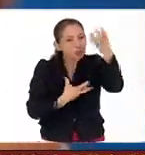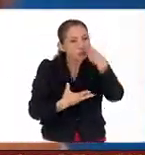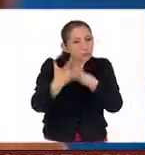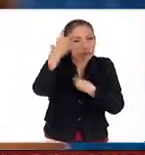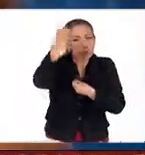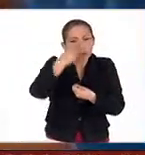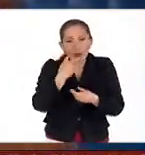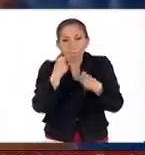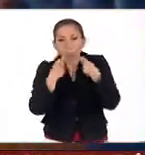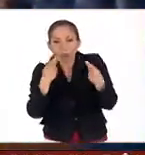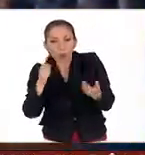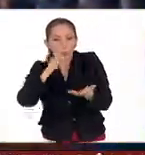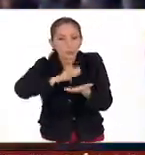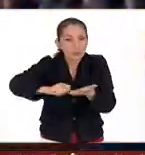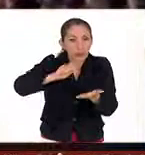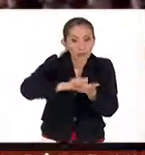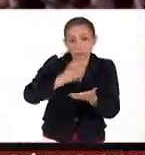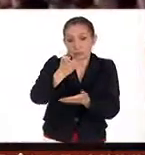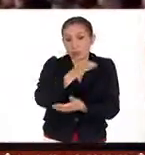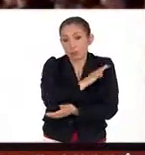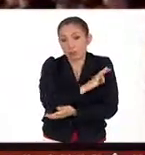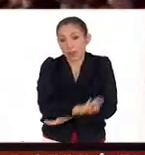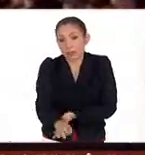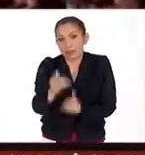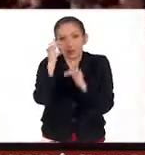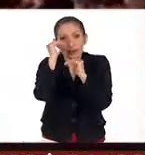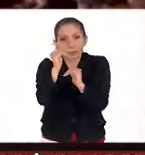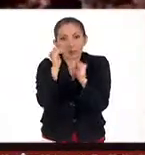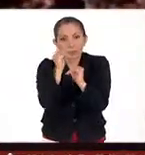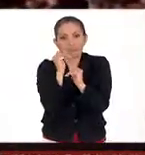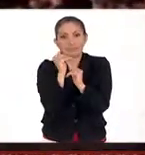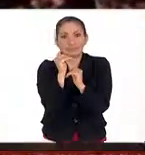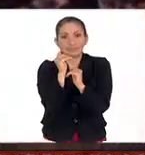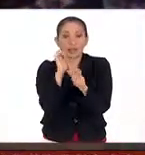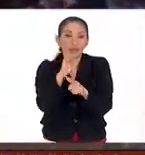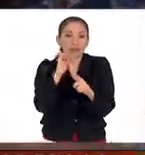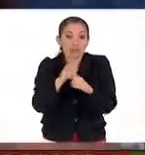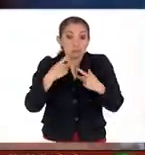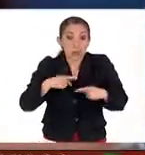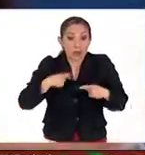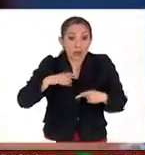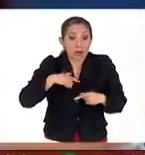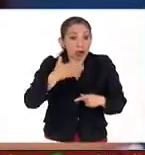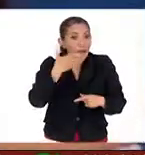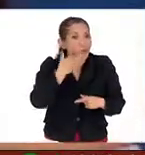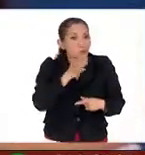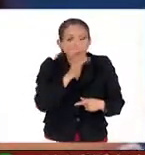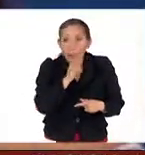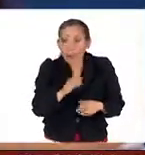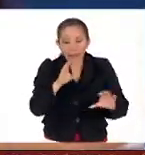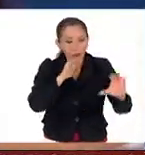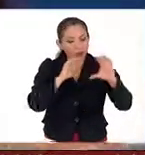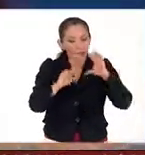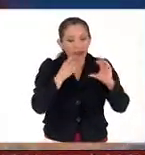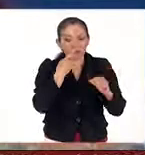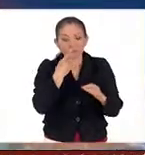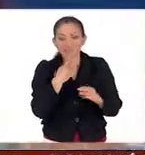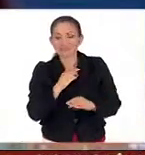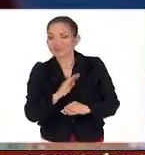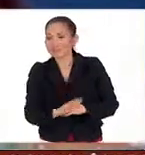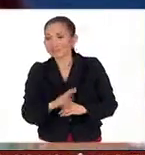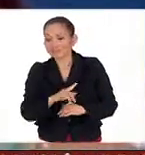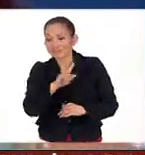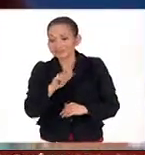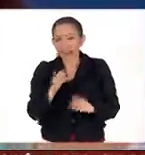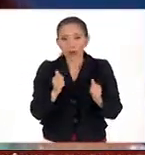de lo que estamos escribiendo, pues eso se puede ver muy limitado. Entonces, las personas que no tienen la posibilidad de comunicarse verbalmente, sino todo